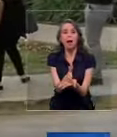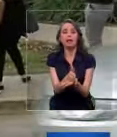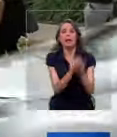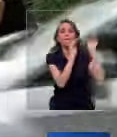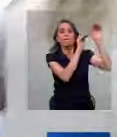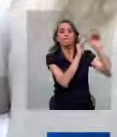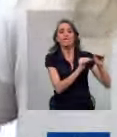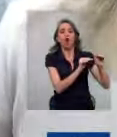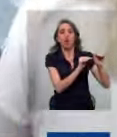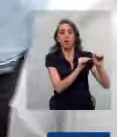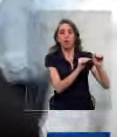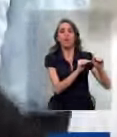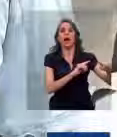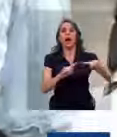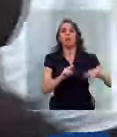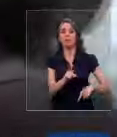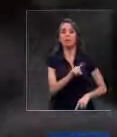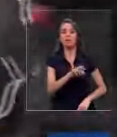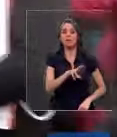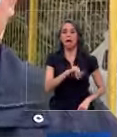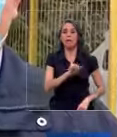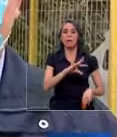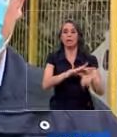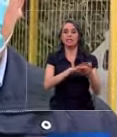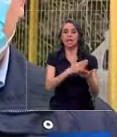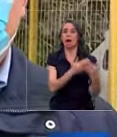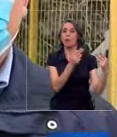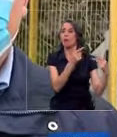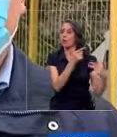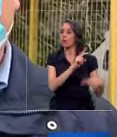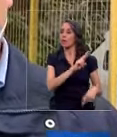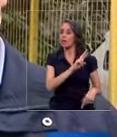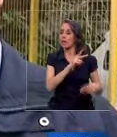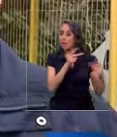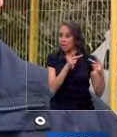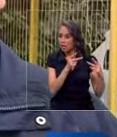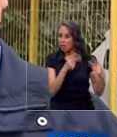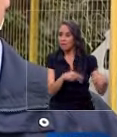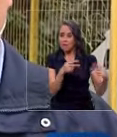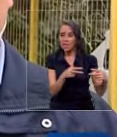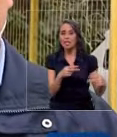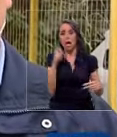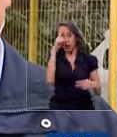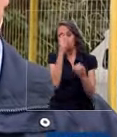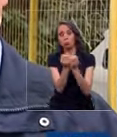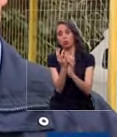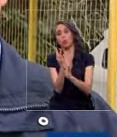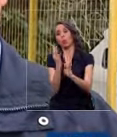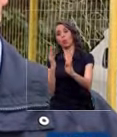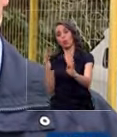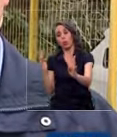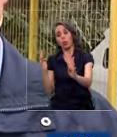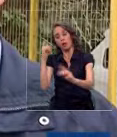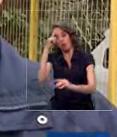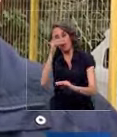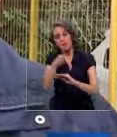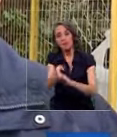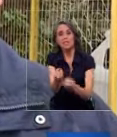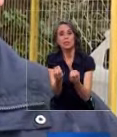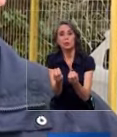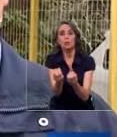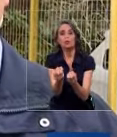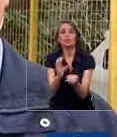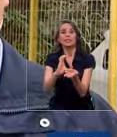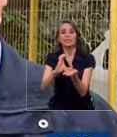bodega administrada por la seremi de salud de la zona abroga aglomeraciones y obviamente dificultad en el funcionamiento de los centros de salud ya que no